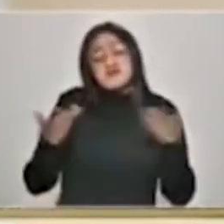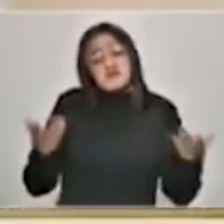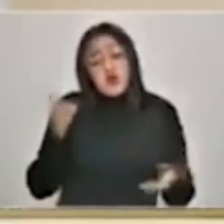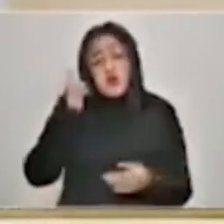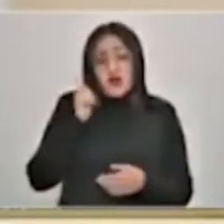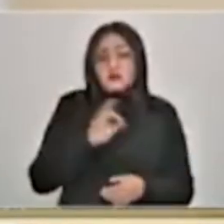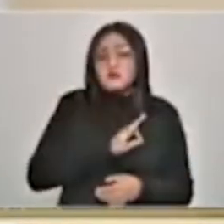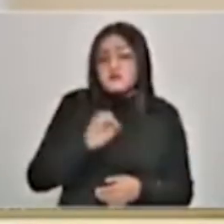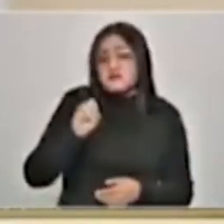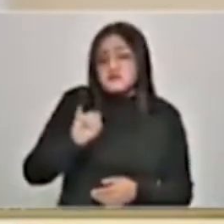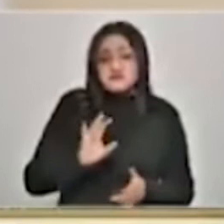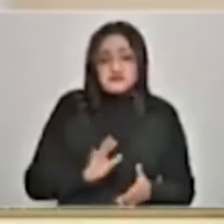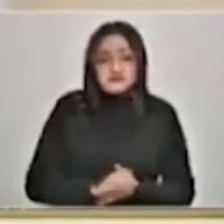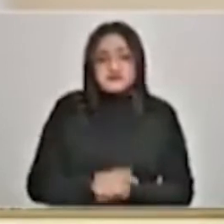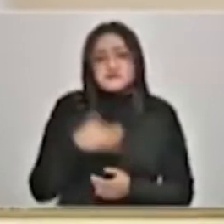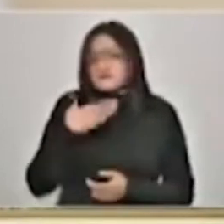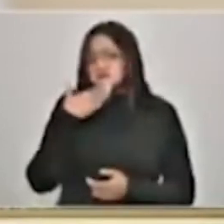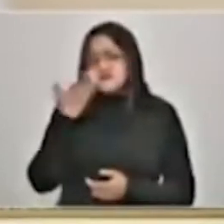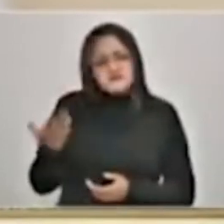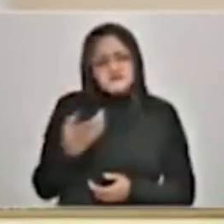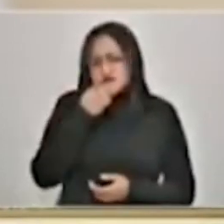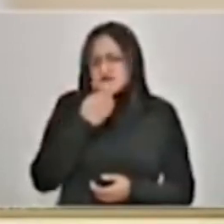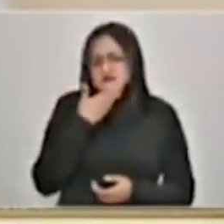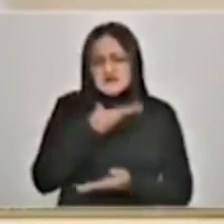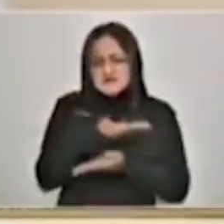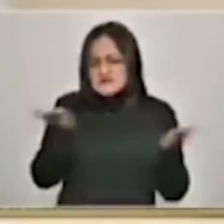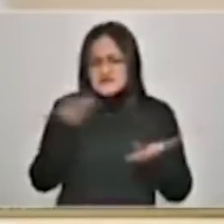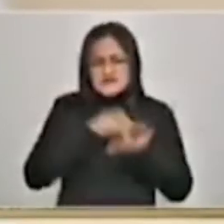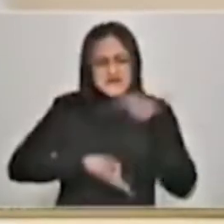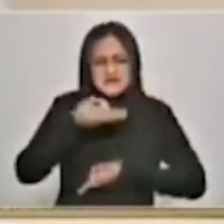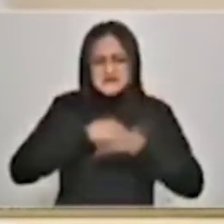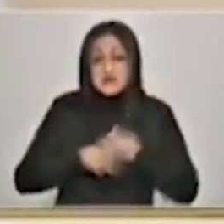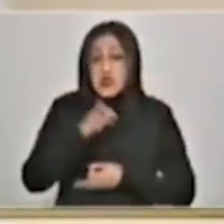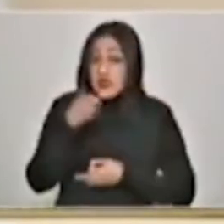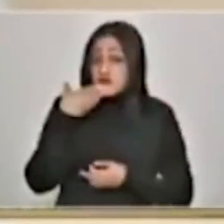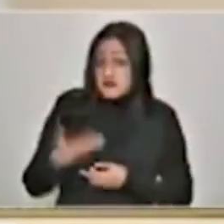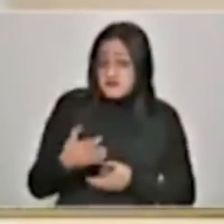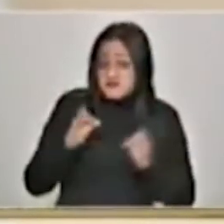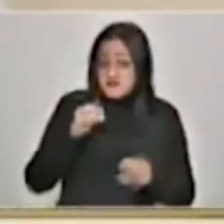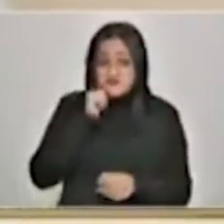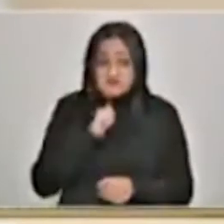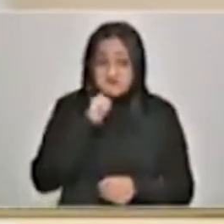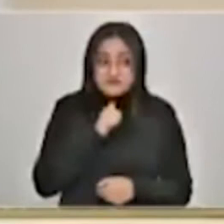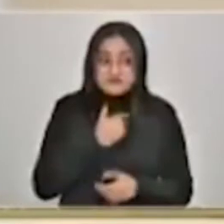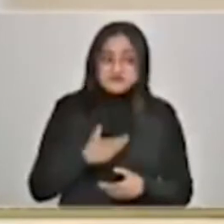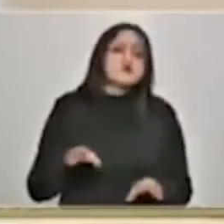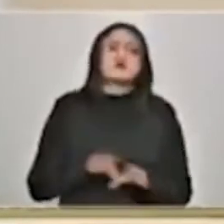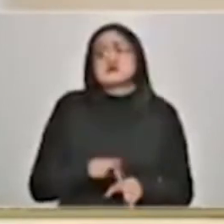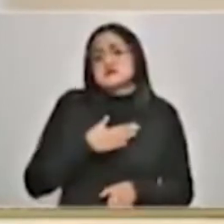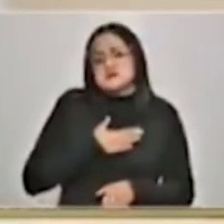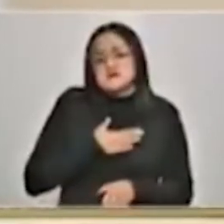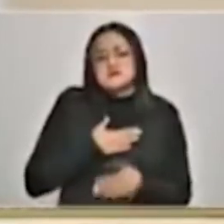consiga. Le deseo bien a la gente. Si a todos nos fuera bien, como a mí,